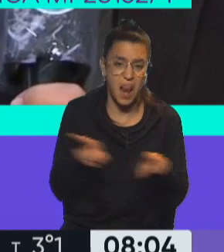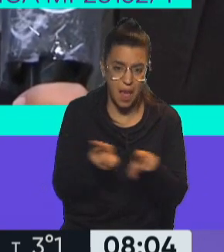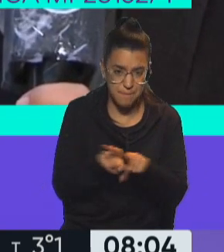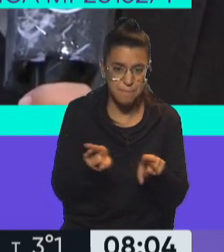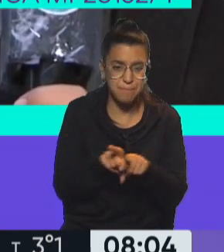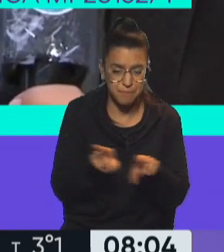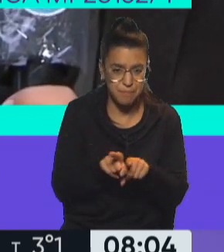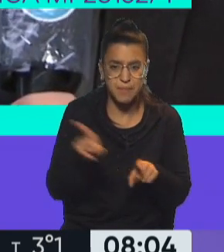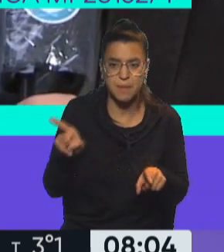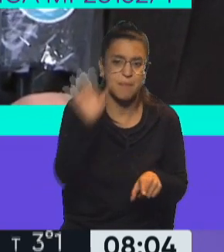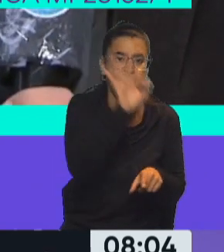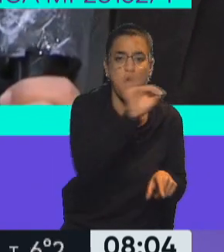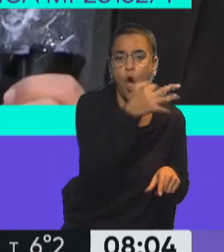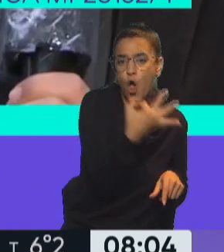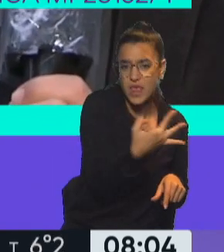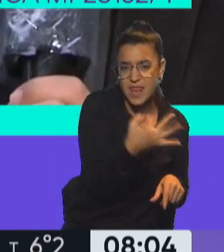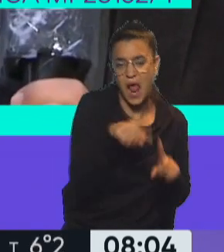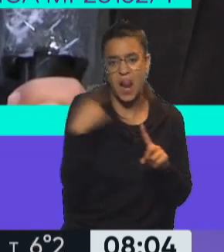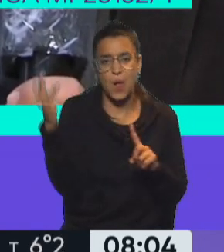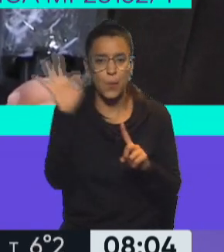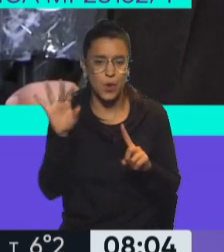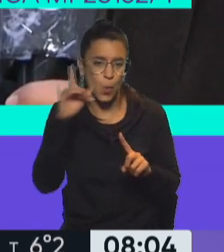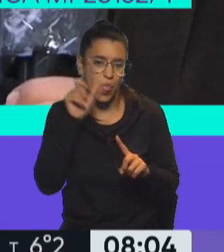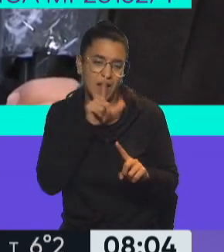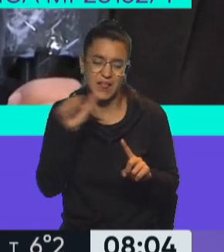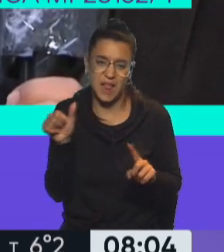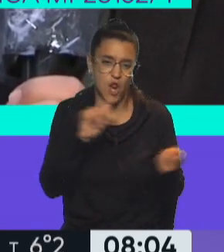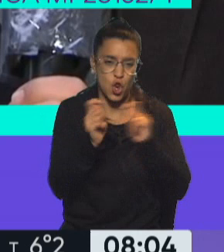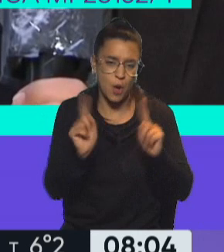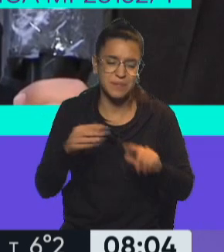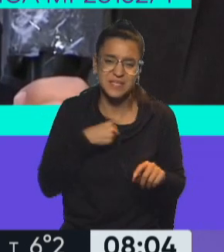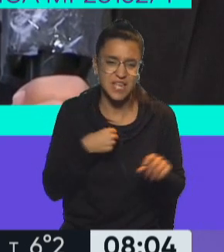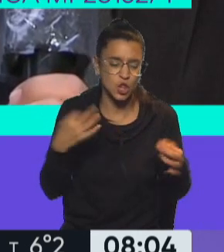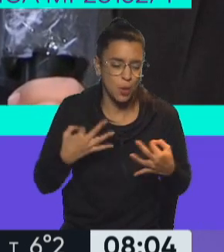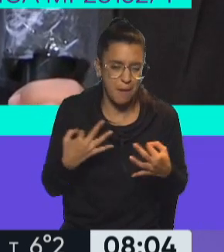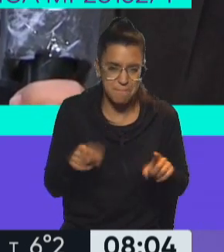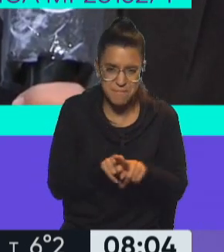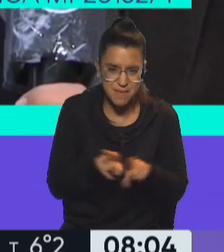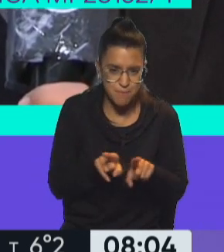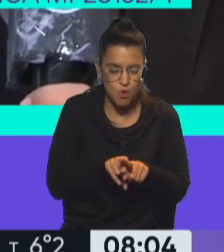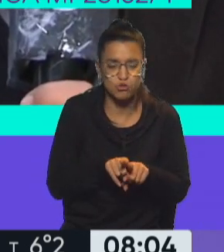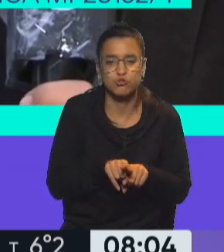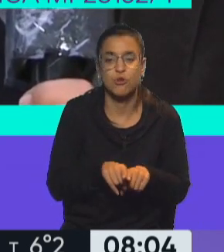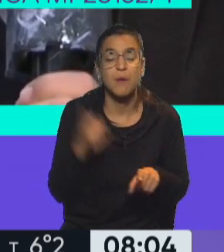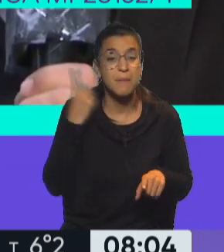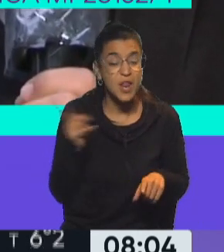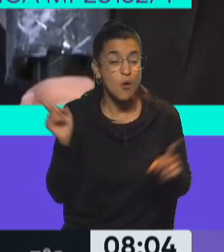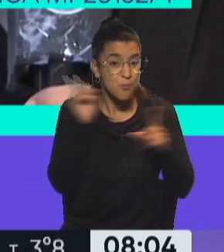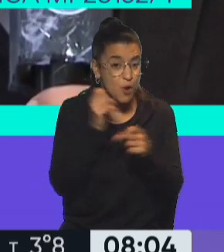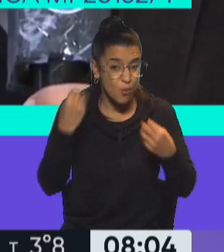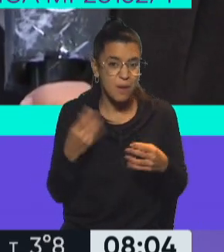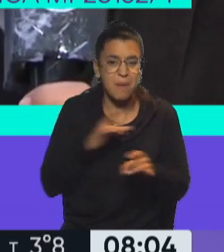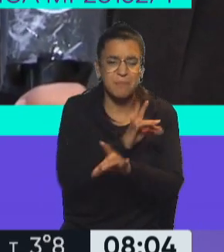exactamente la misma, la variante original. Sí. No cambia, vamos a tener los mismos síntomas. Sí. El problema de esta variante es que es